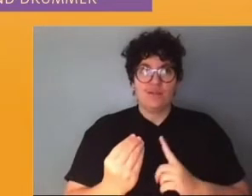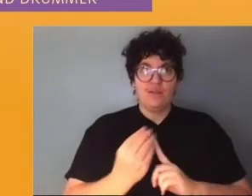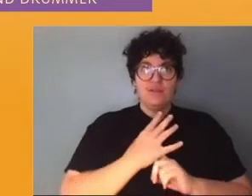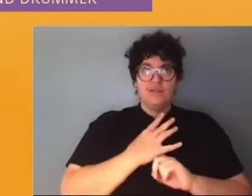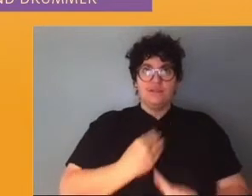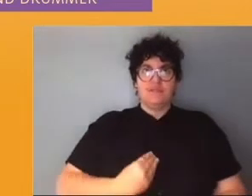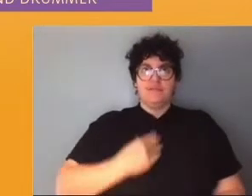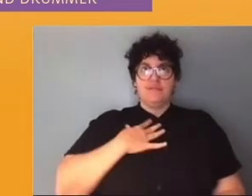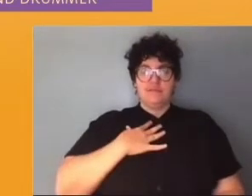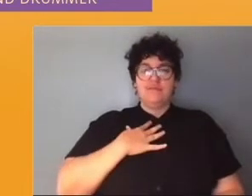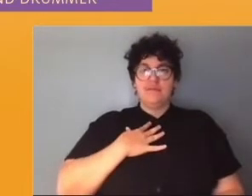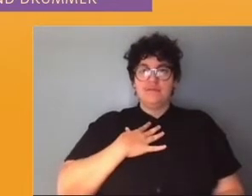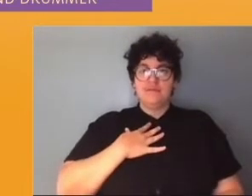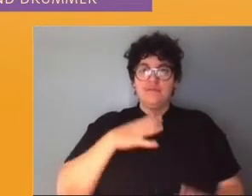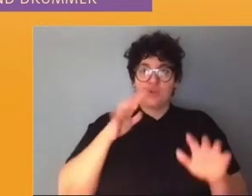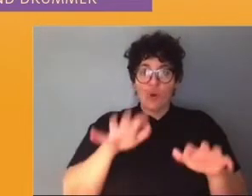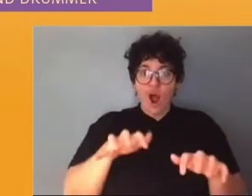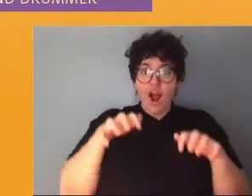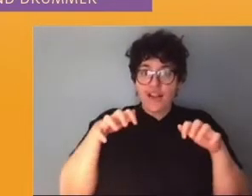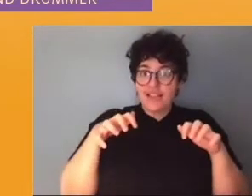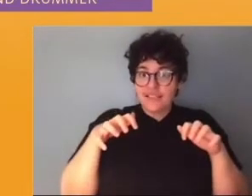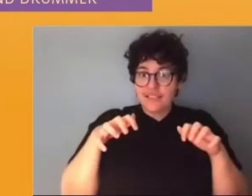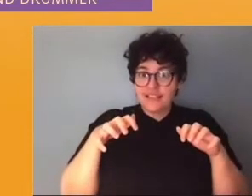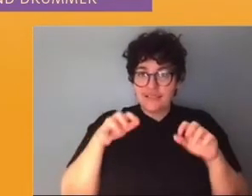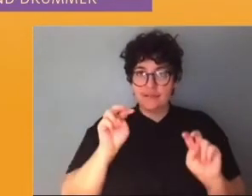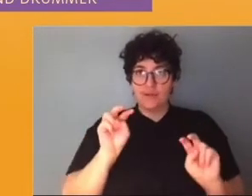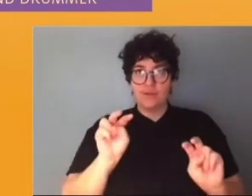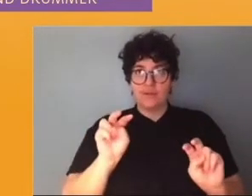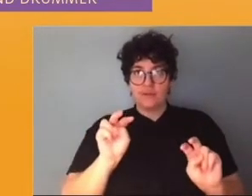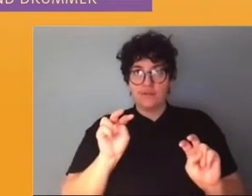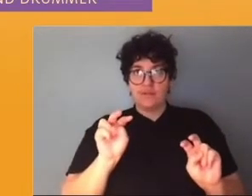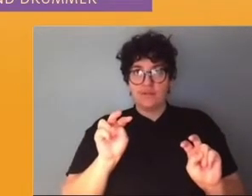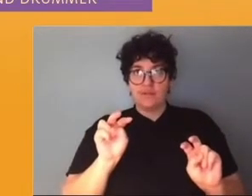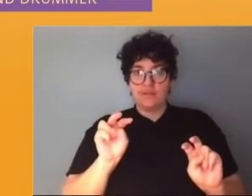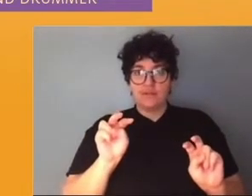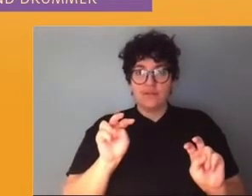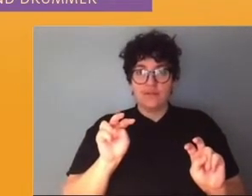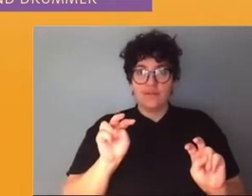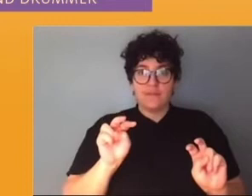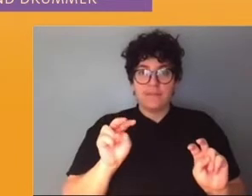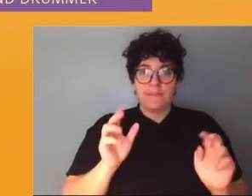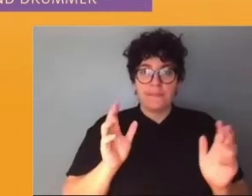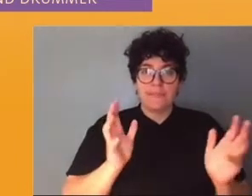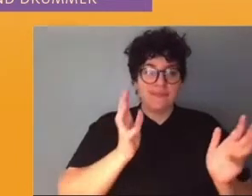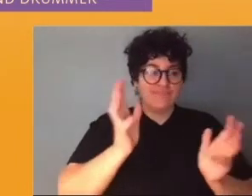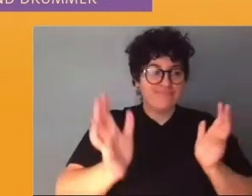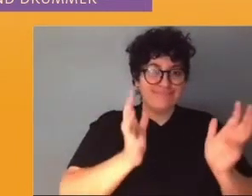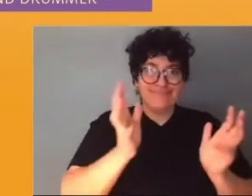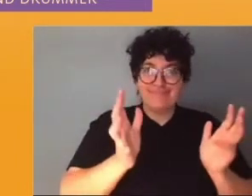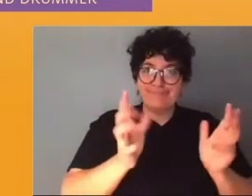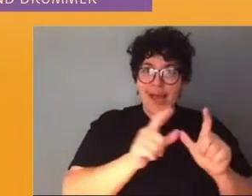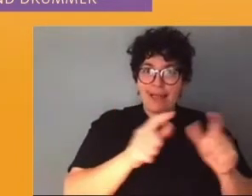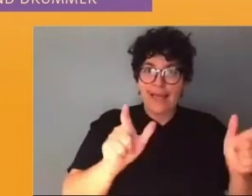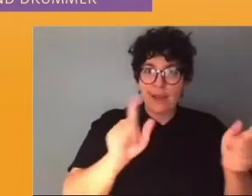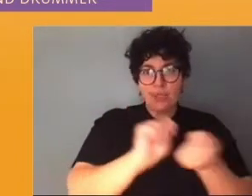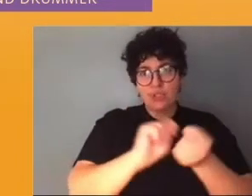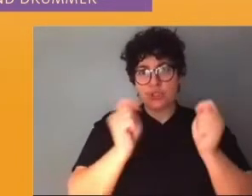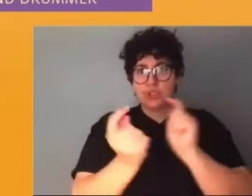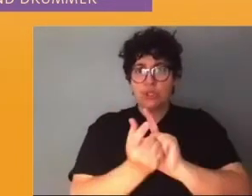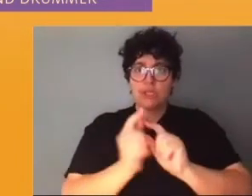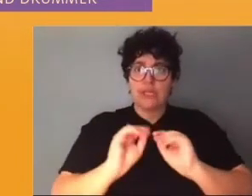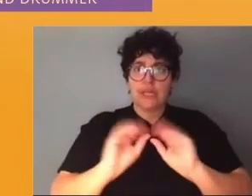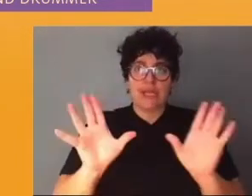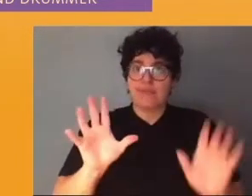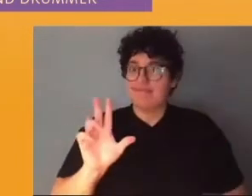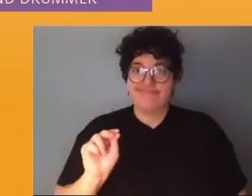eso significa para el público, como ese lenguaje no es tan fluido en traducción,